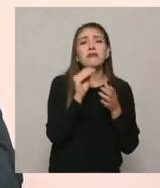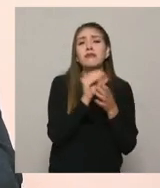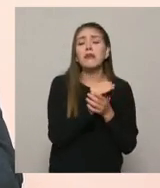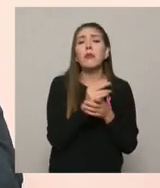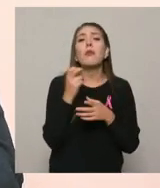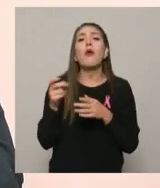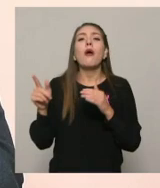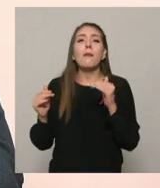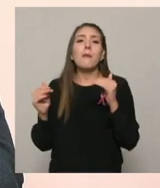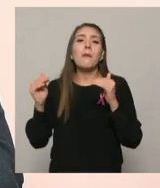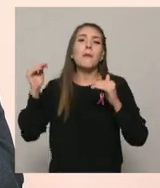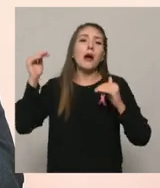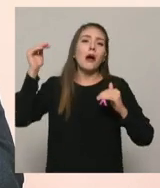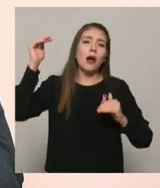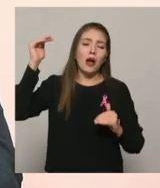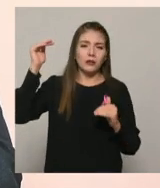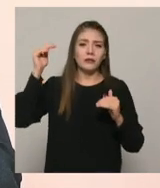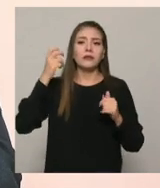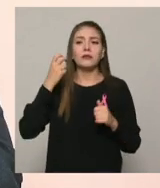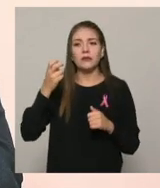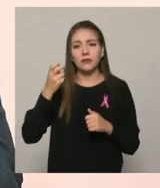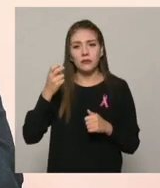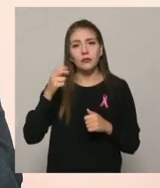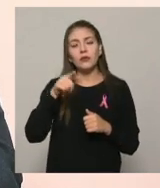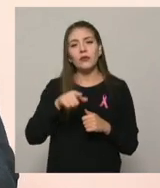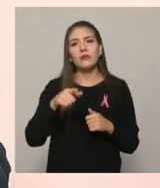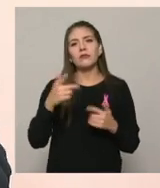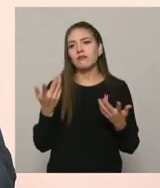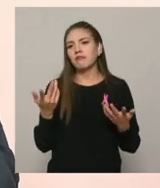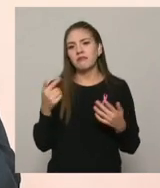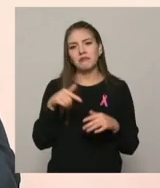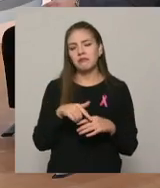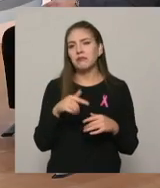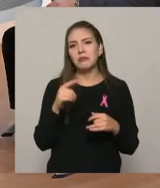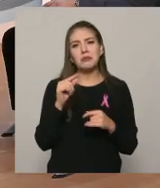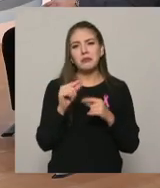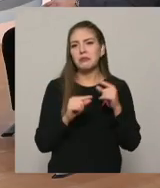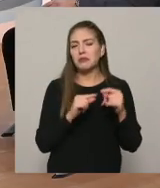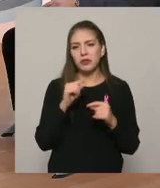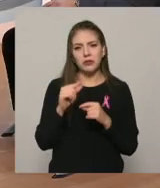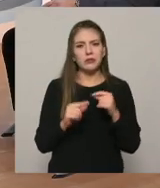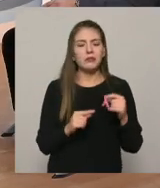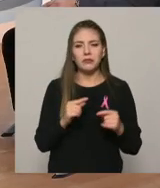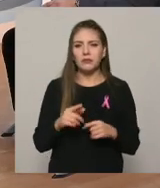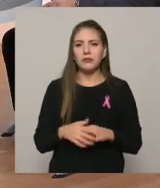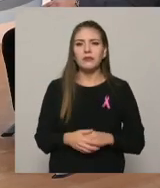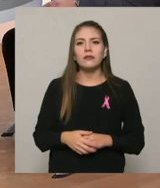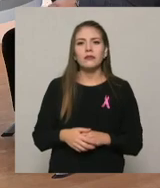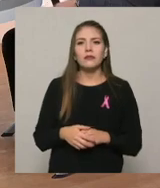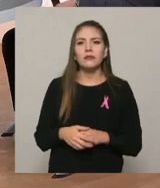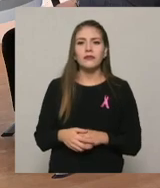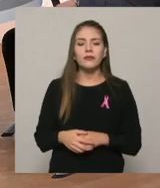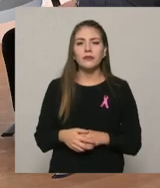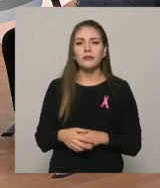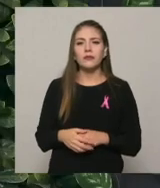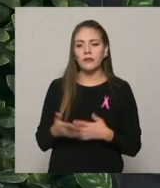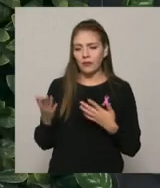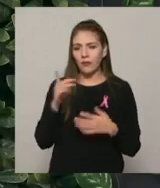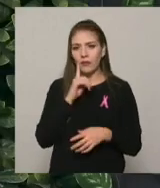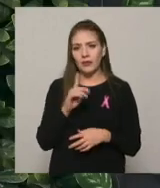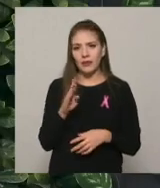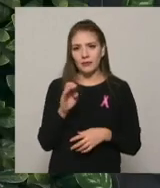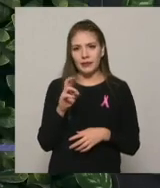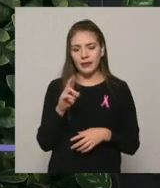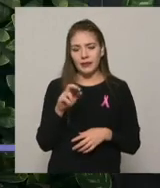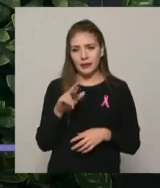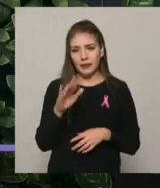creciendo, pero muy bajo, yo diría que extremadamente bajo, ¿no? Berenice. Pues ahorita que con las reflexiones